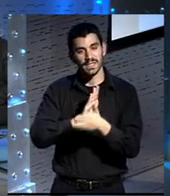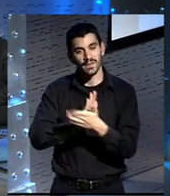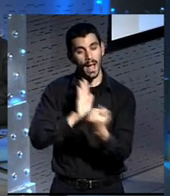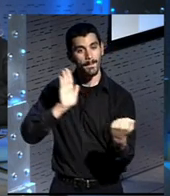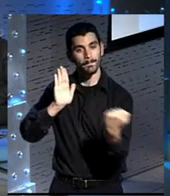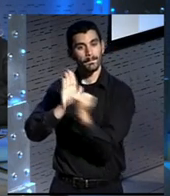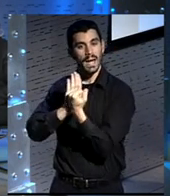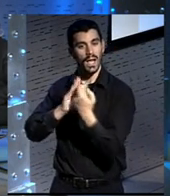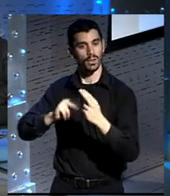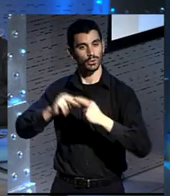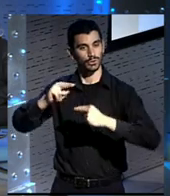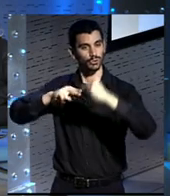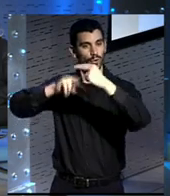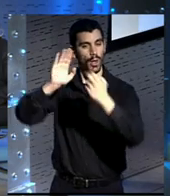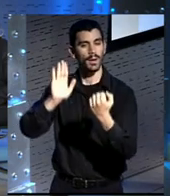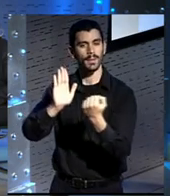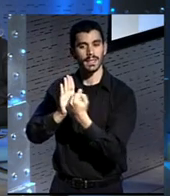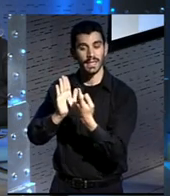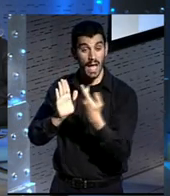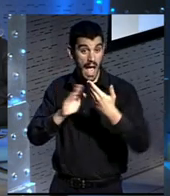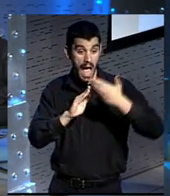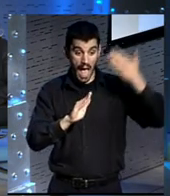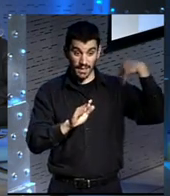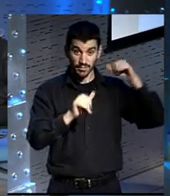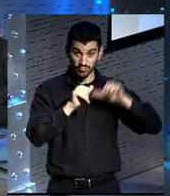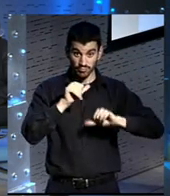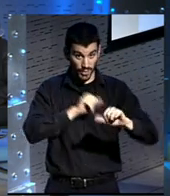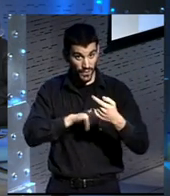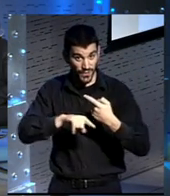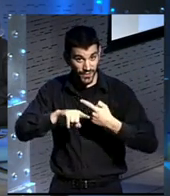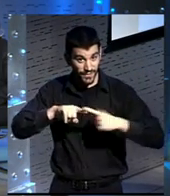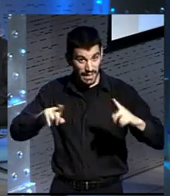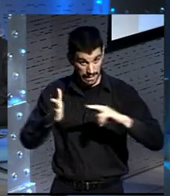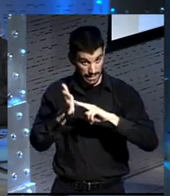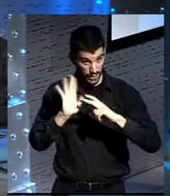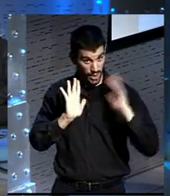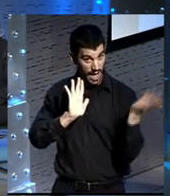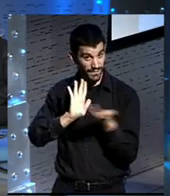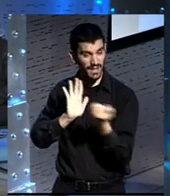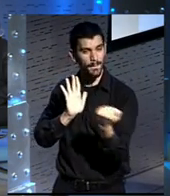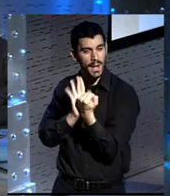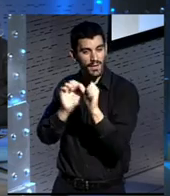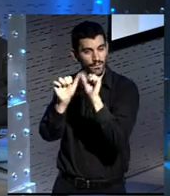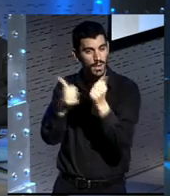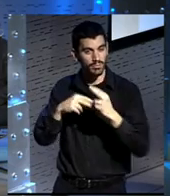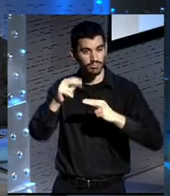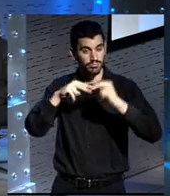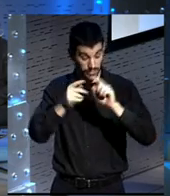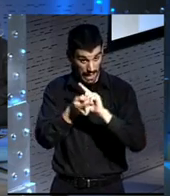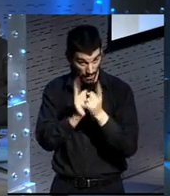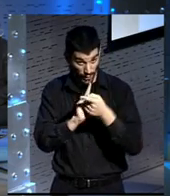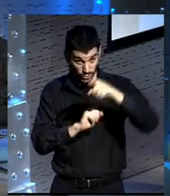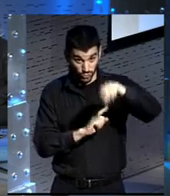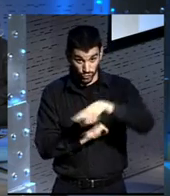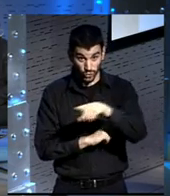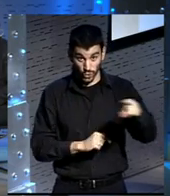nuevas tecnologías, que no sé si es muy diferente a cómo se construía la marca cuando no existían estas tecnologías y solo se hacía a través de los medios tradicionales. ¿Ha cambiado esa forma de